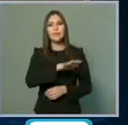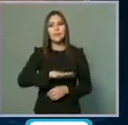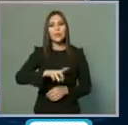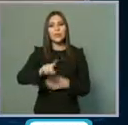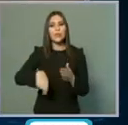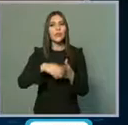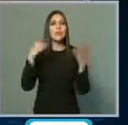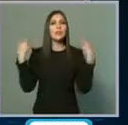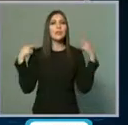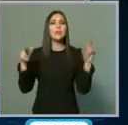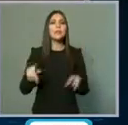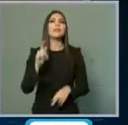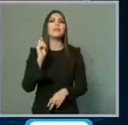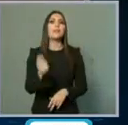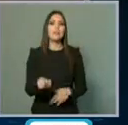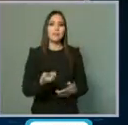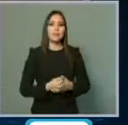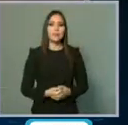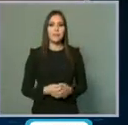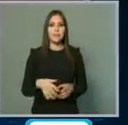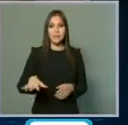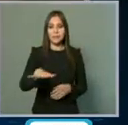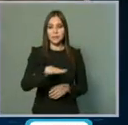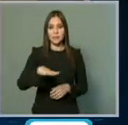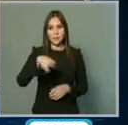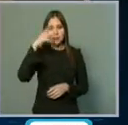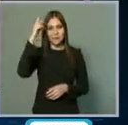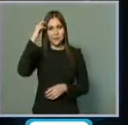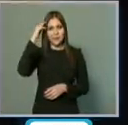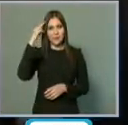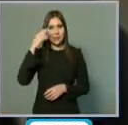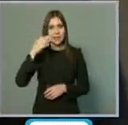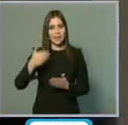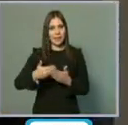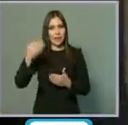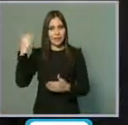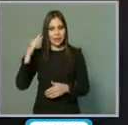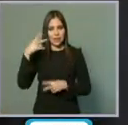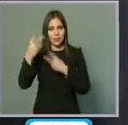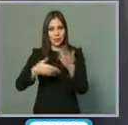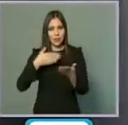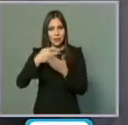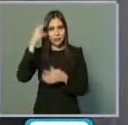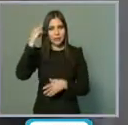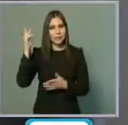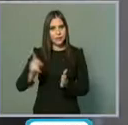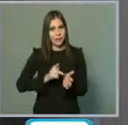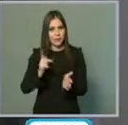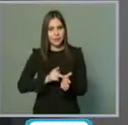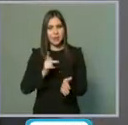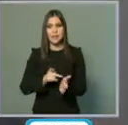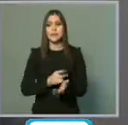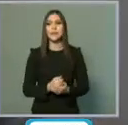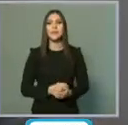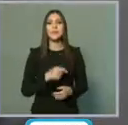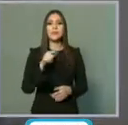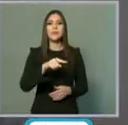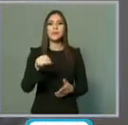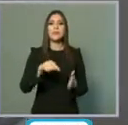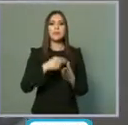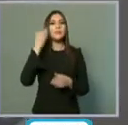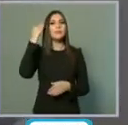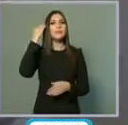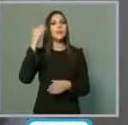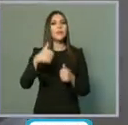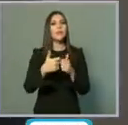este? Como Bellas Artes, nosotros ya hemos estado en Bellas Artes muchas veces. La compañía ya tiene muchos